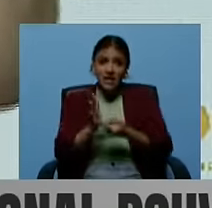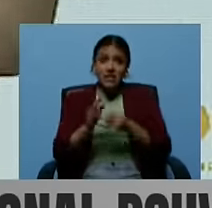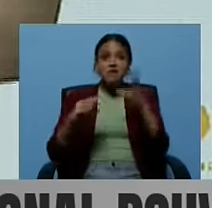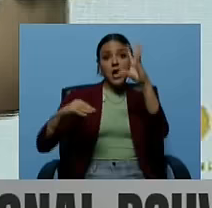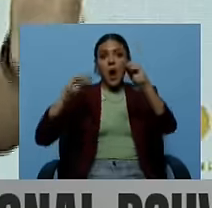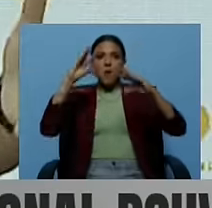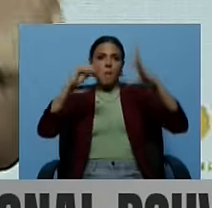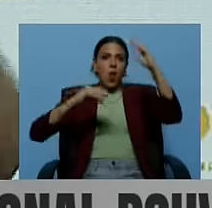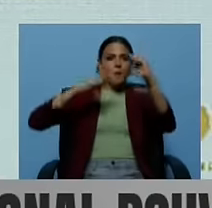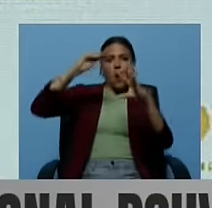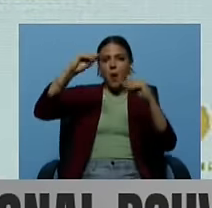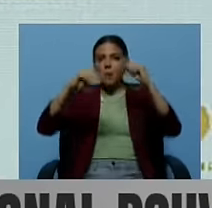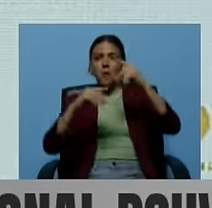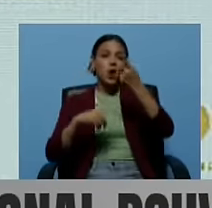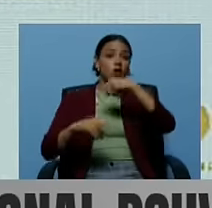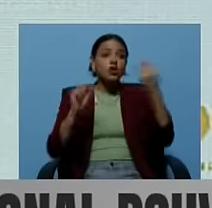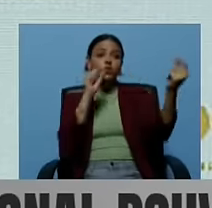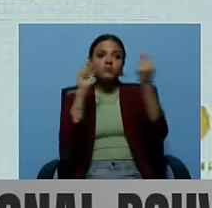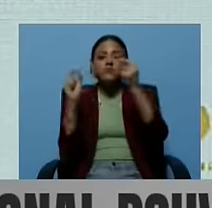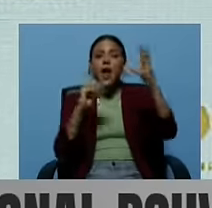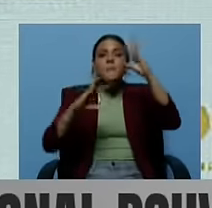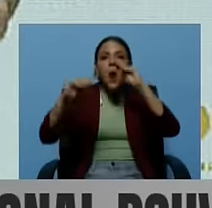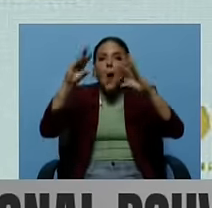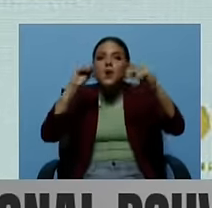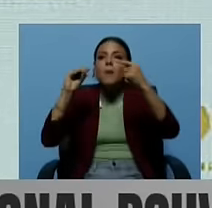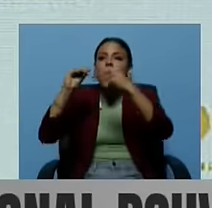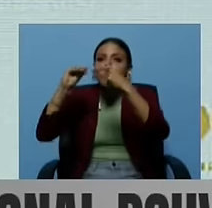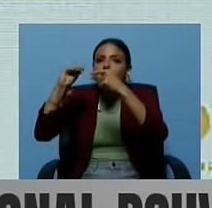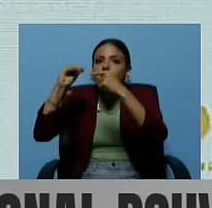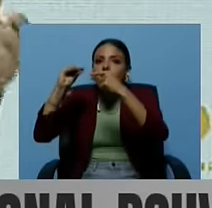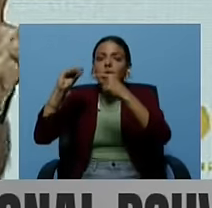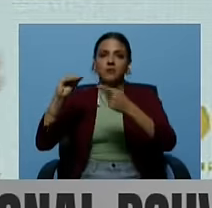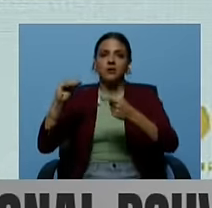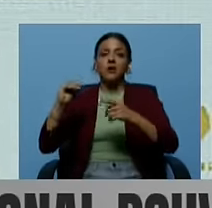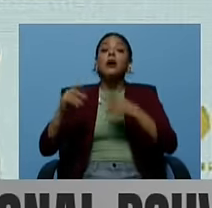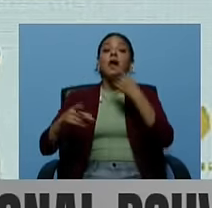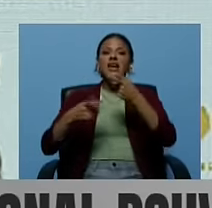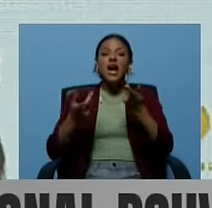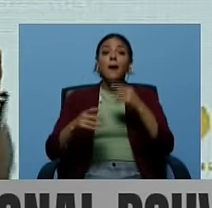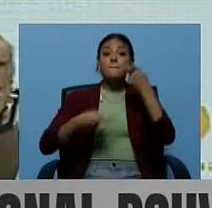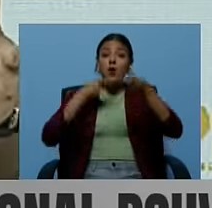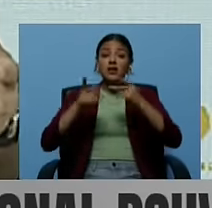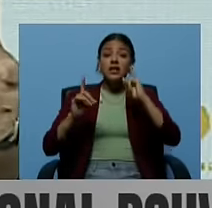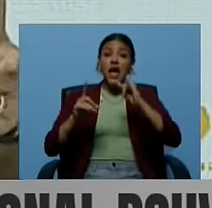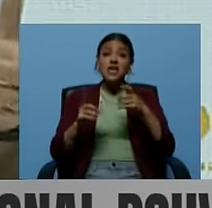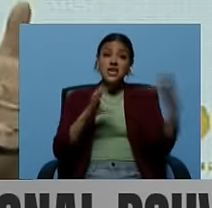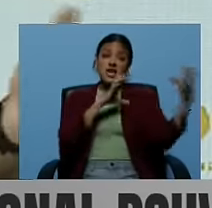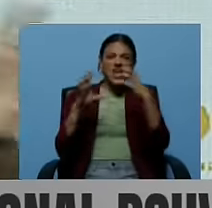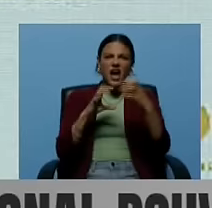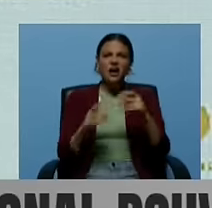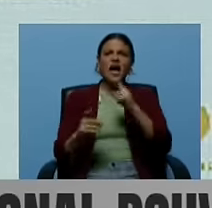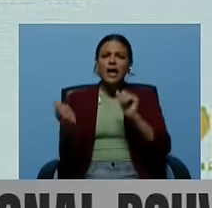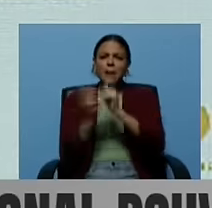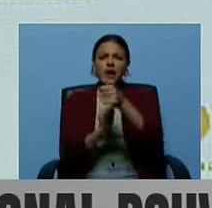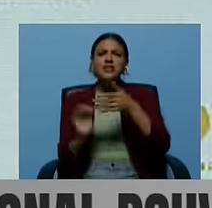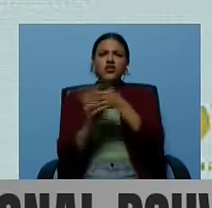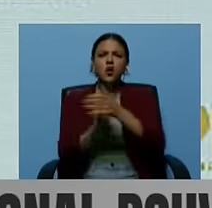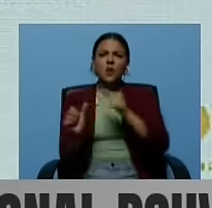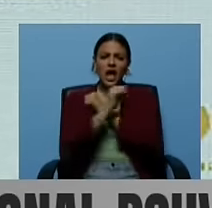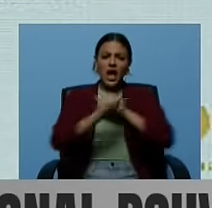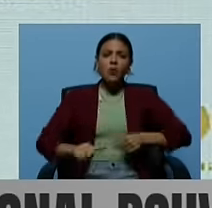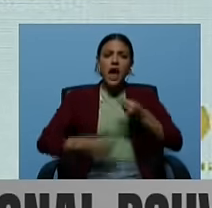hablar, conversar. Ni en la política ni en la guerra. ¿Qué le ocurre a un ejército que se pone contra la